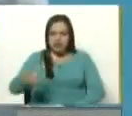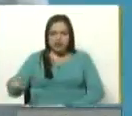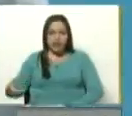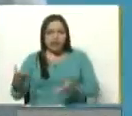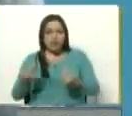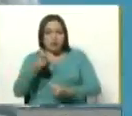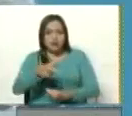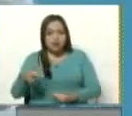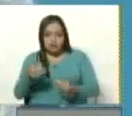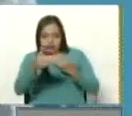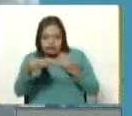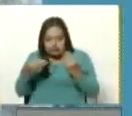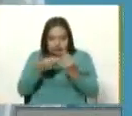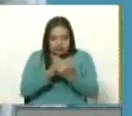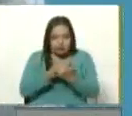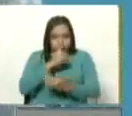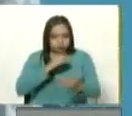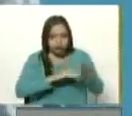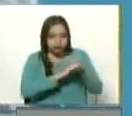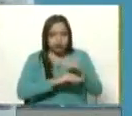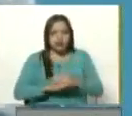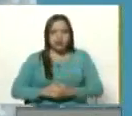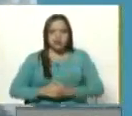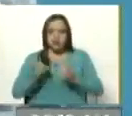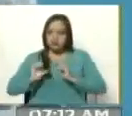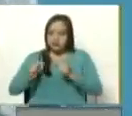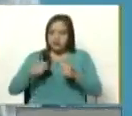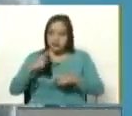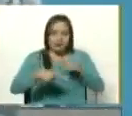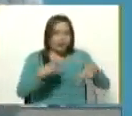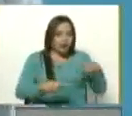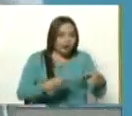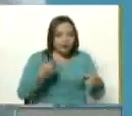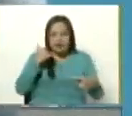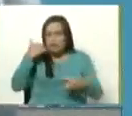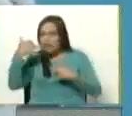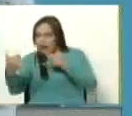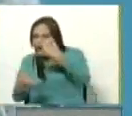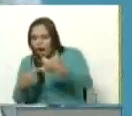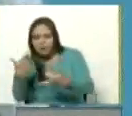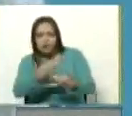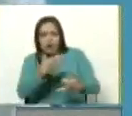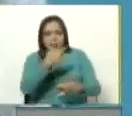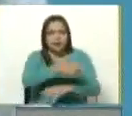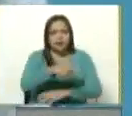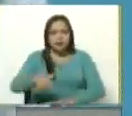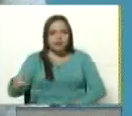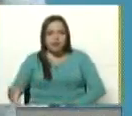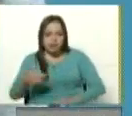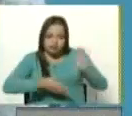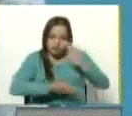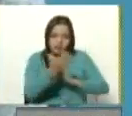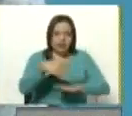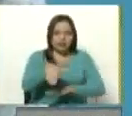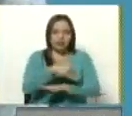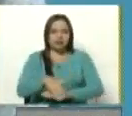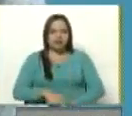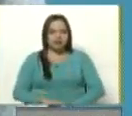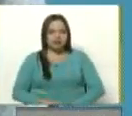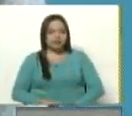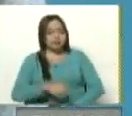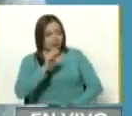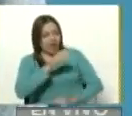nuestra radio se resguardan y empezamos como el proceso de, bueno, vamos a llamar, vamos a buscar a la gente, vamos a salir a las calles. Bien, me llama la